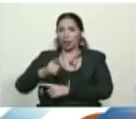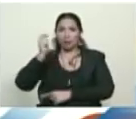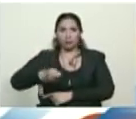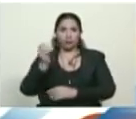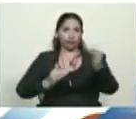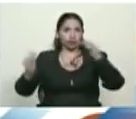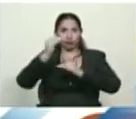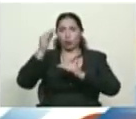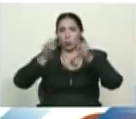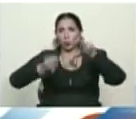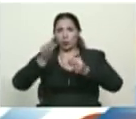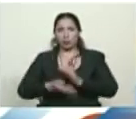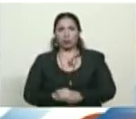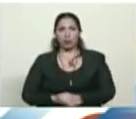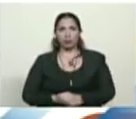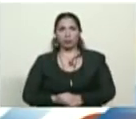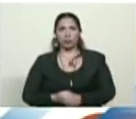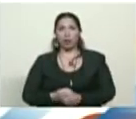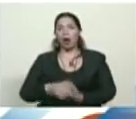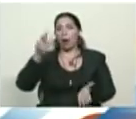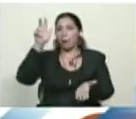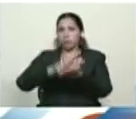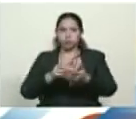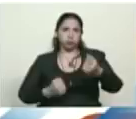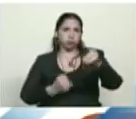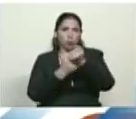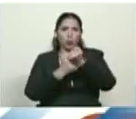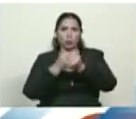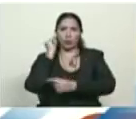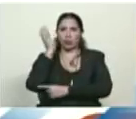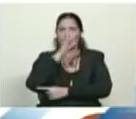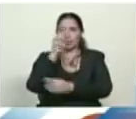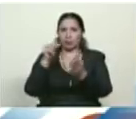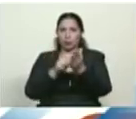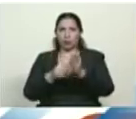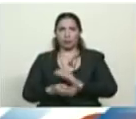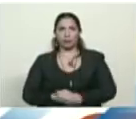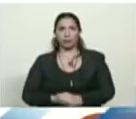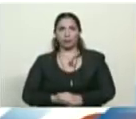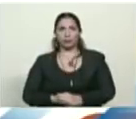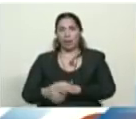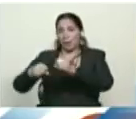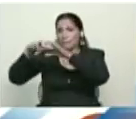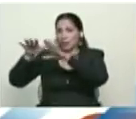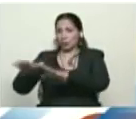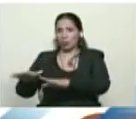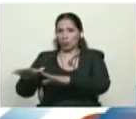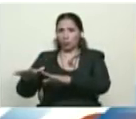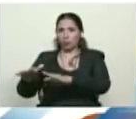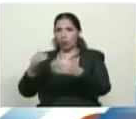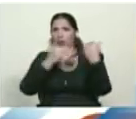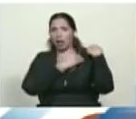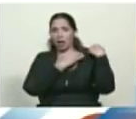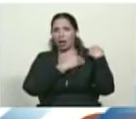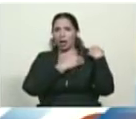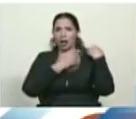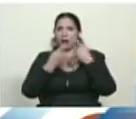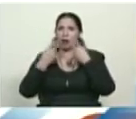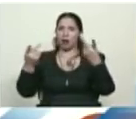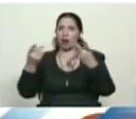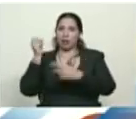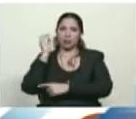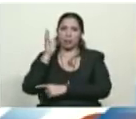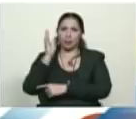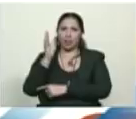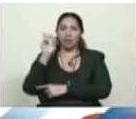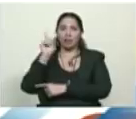Supremo de Justicia y con aprobación de la Asamblea Nacional, el abandono de cargo declarado por tal Asamblea, así